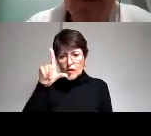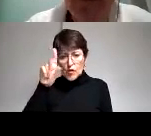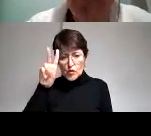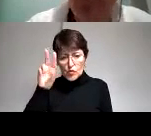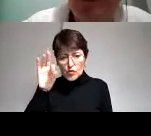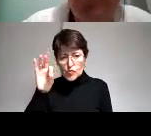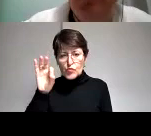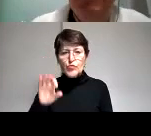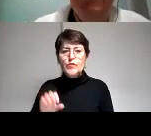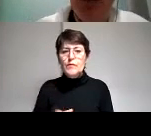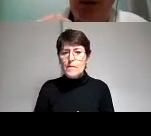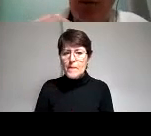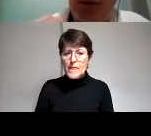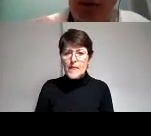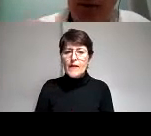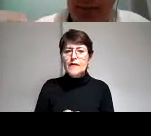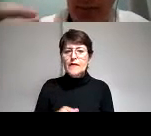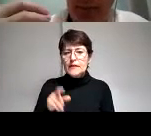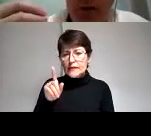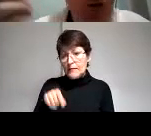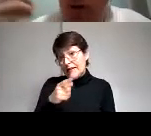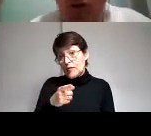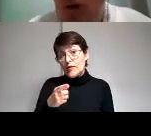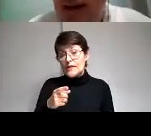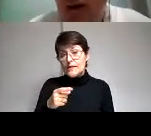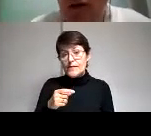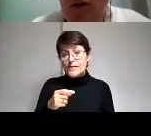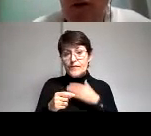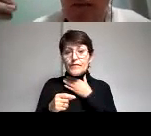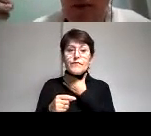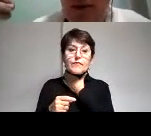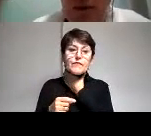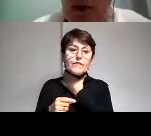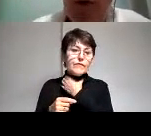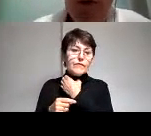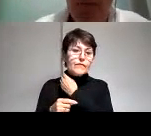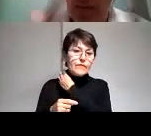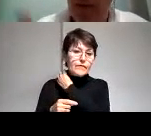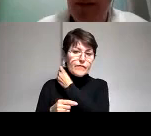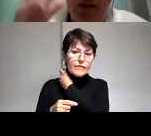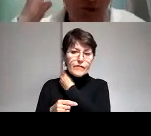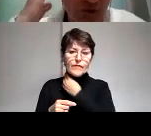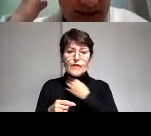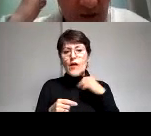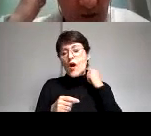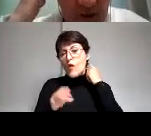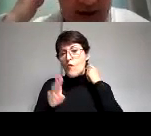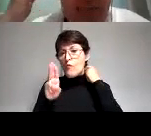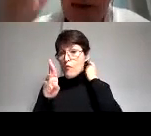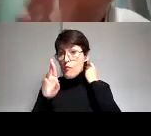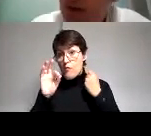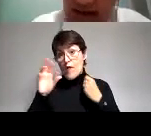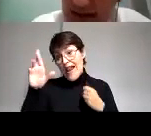enzimas digestivas. Por lo tanto, si tomamos Pro12 o si tomásemos cualquier otro probiótico, mejor Pro12 por la protección que hemos comentado,